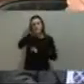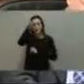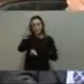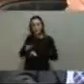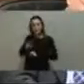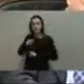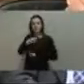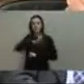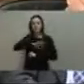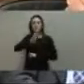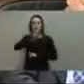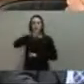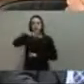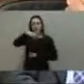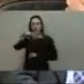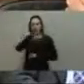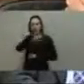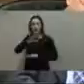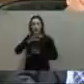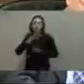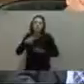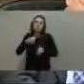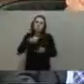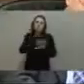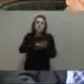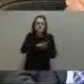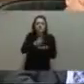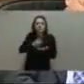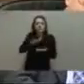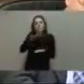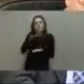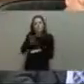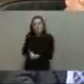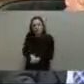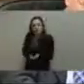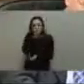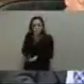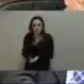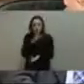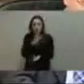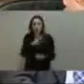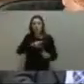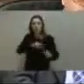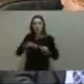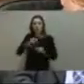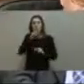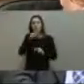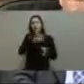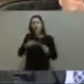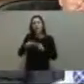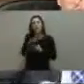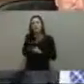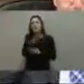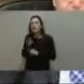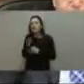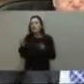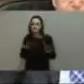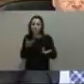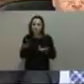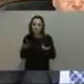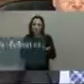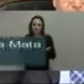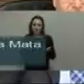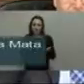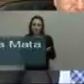Mendel. Pero bueno, hablando, yo lo que pido es un respeto para la genética, porque los genes, los del PP, no tienen codificación